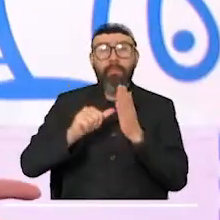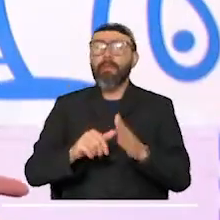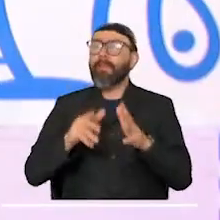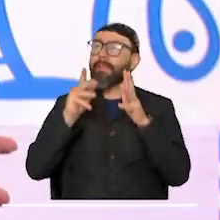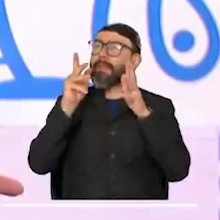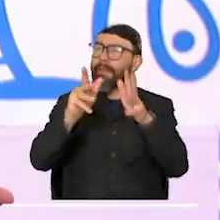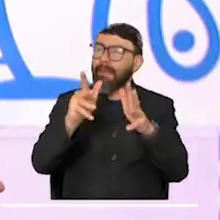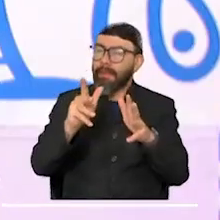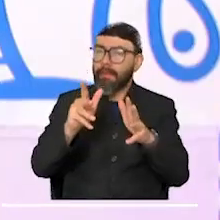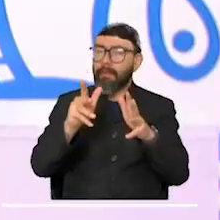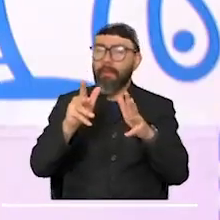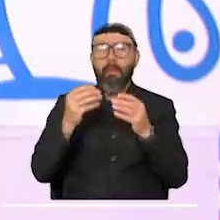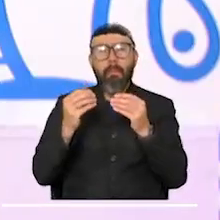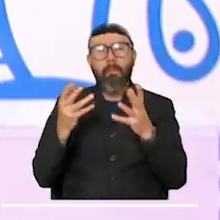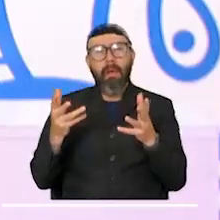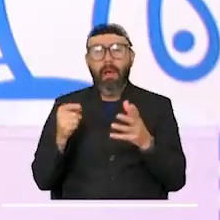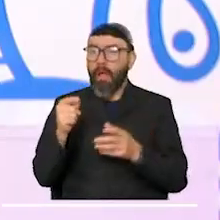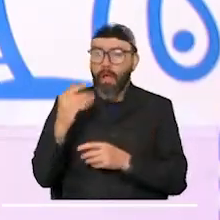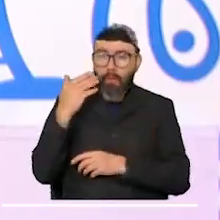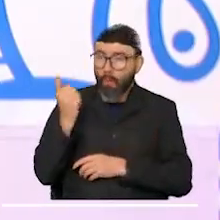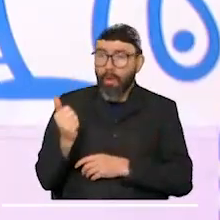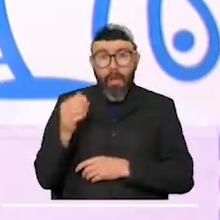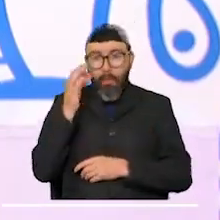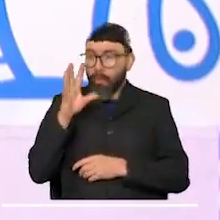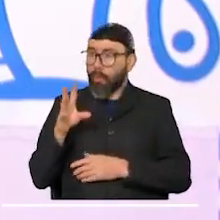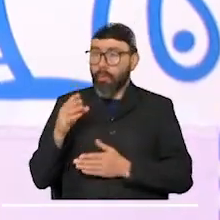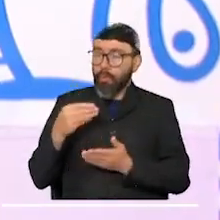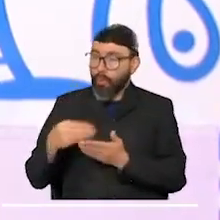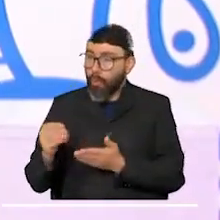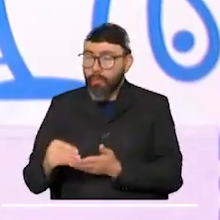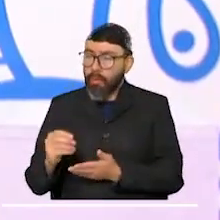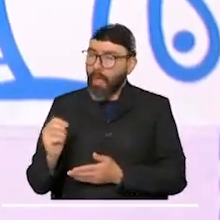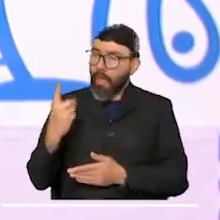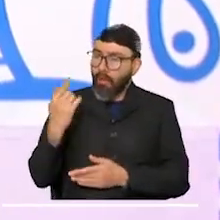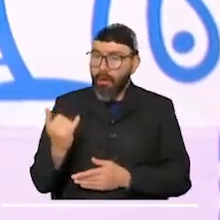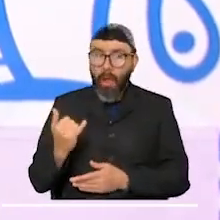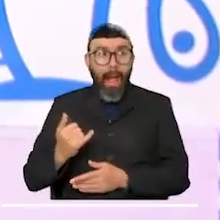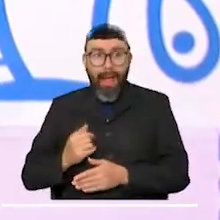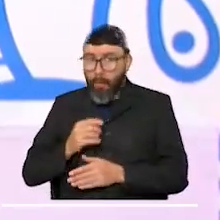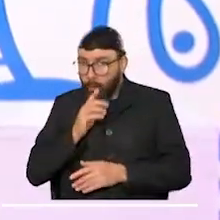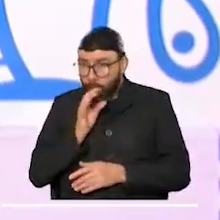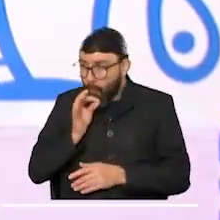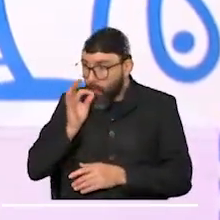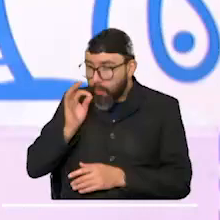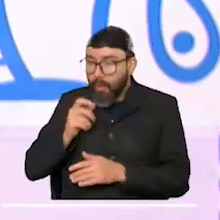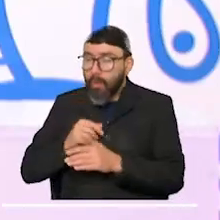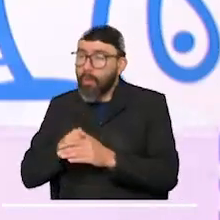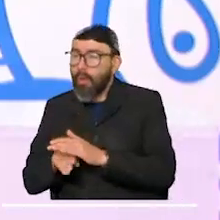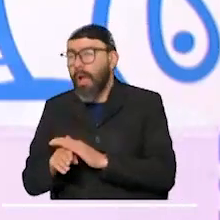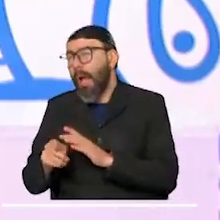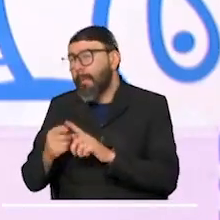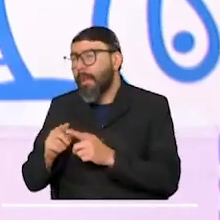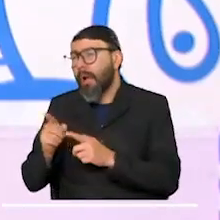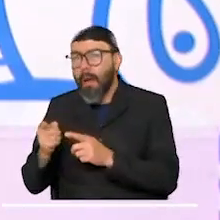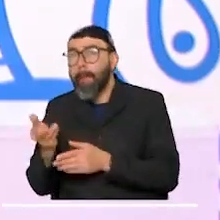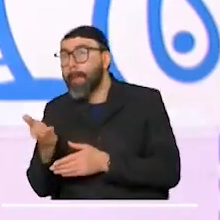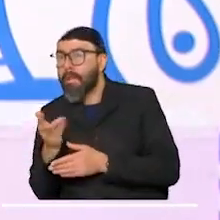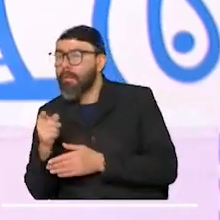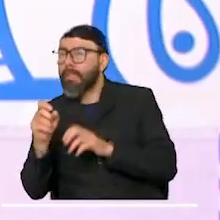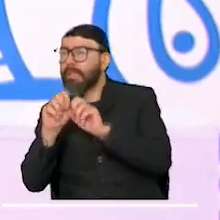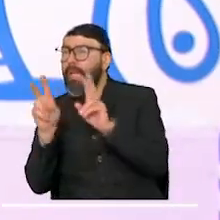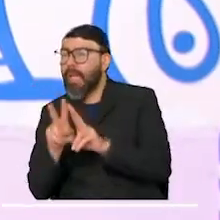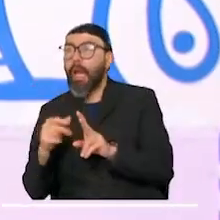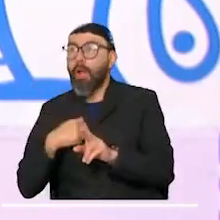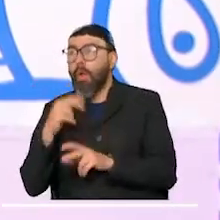para que una mujer no vaya a comprar un producto una escondida o le haga pedir a la amiga por favor pídeme esto en internet